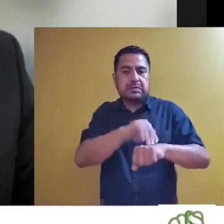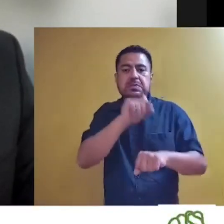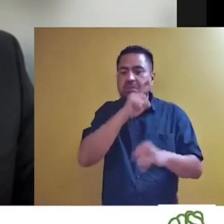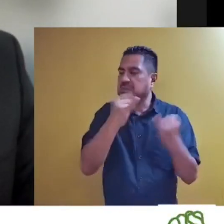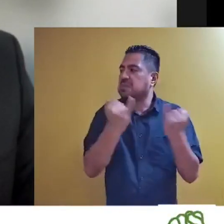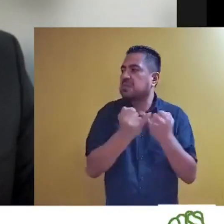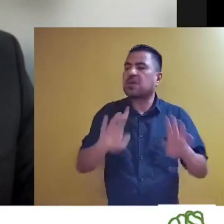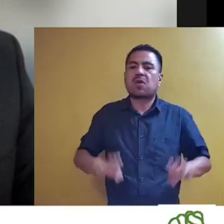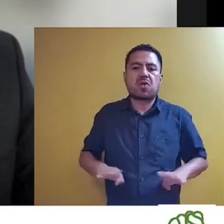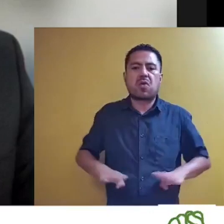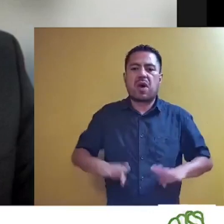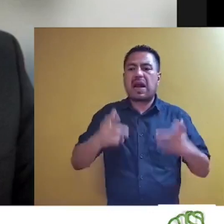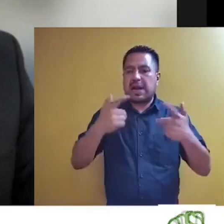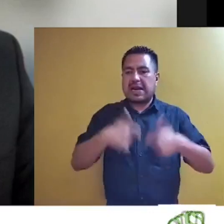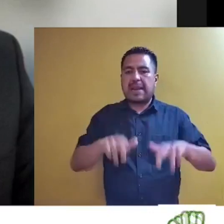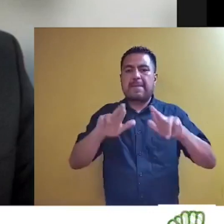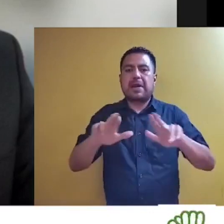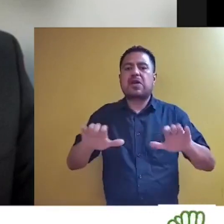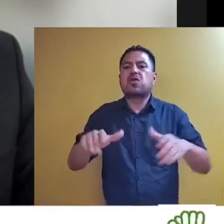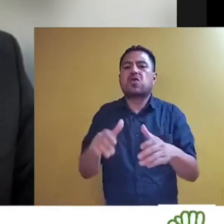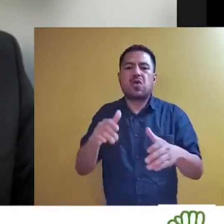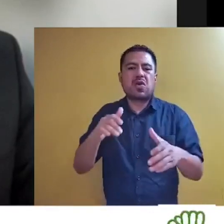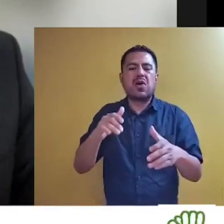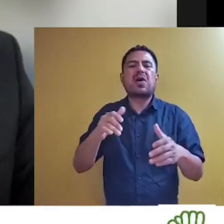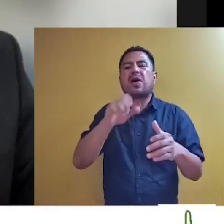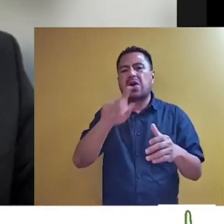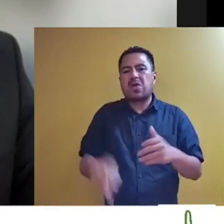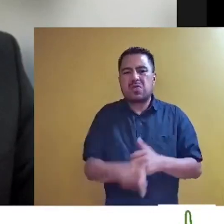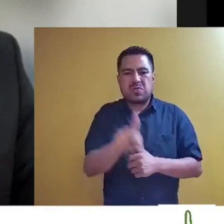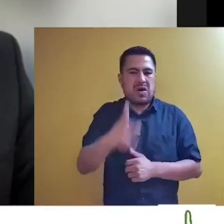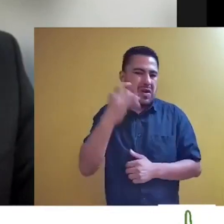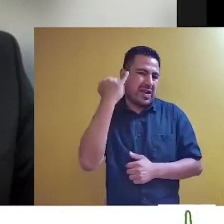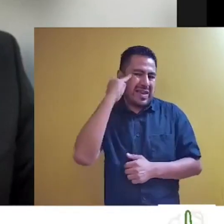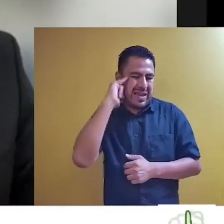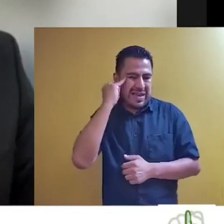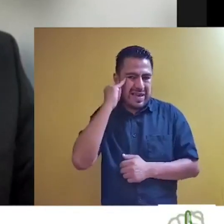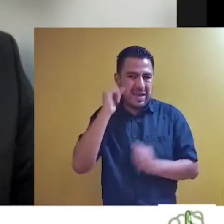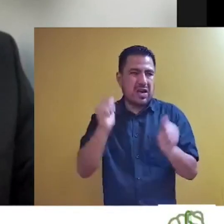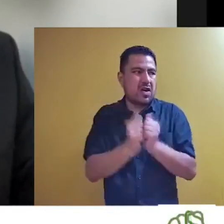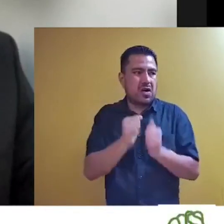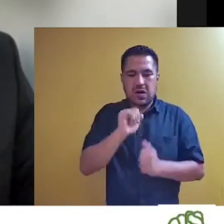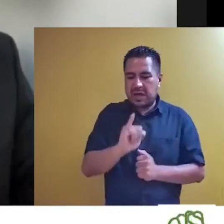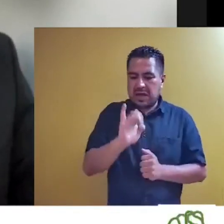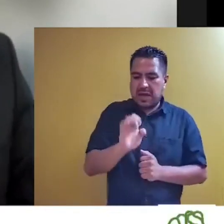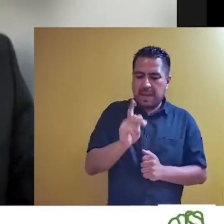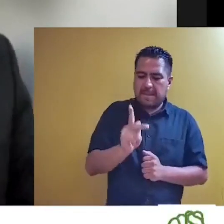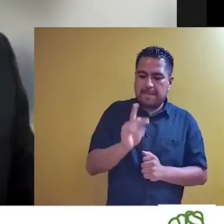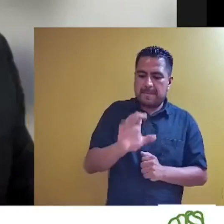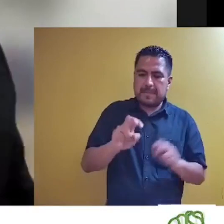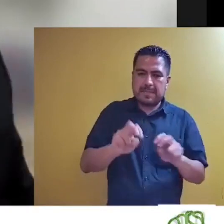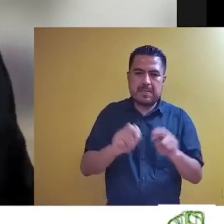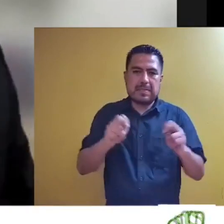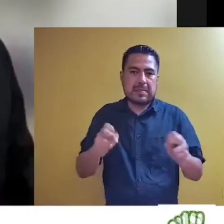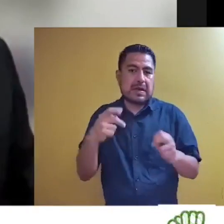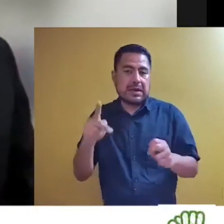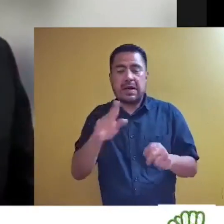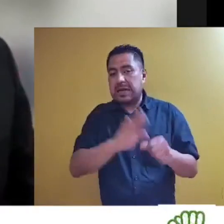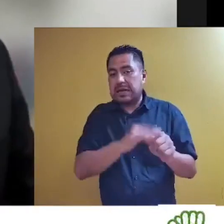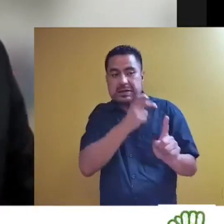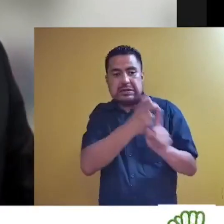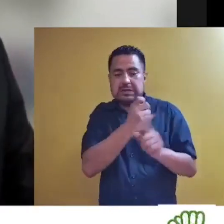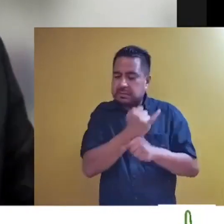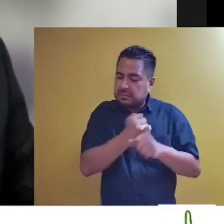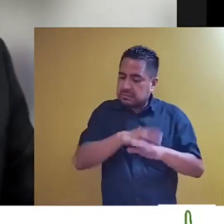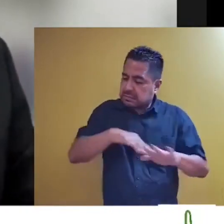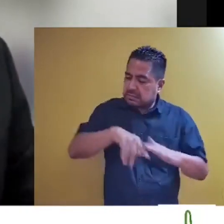similar en beneficio de la representación de las comunidades y pueblos originarios ante el Consejo General. Ello porque del análisis